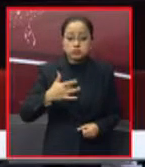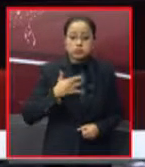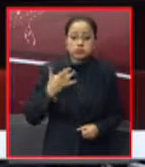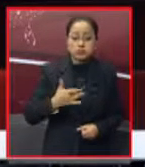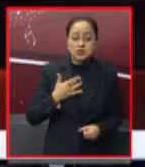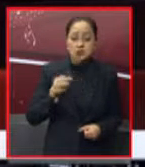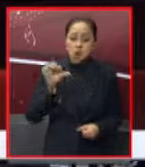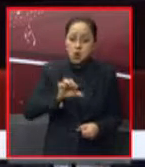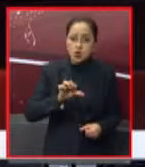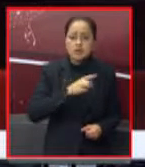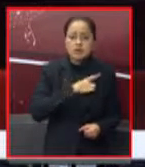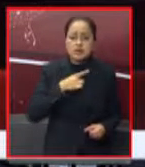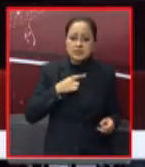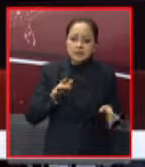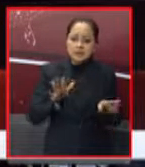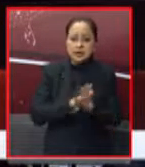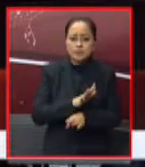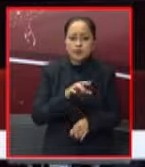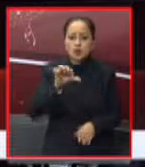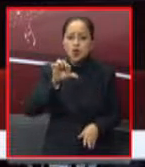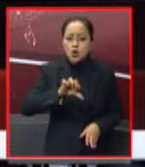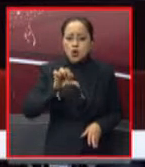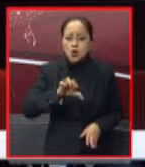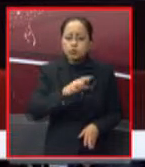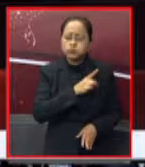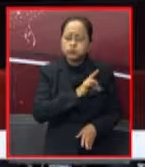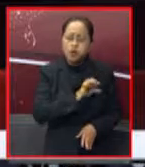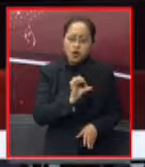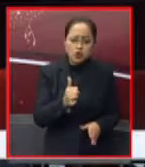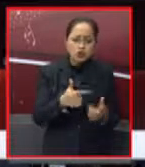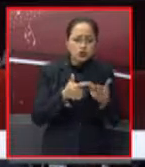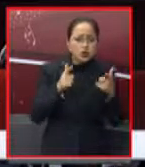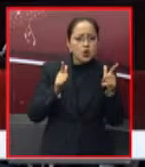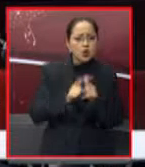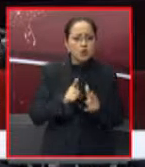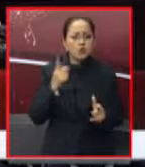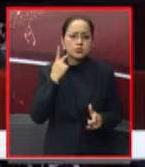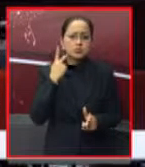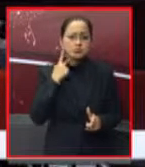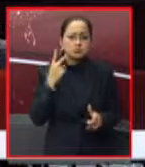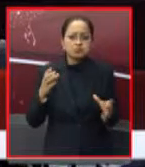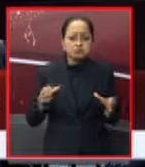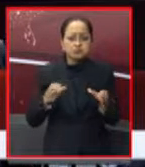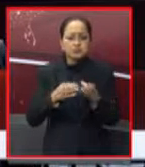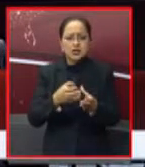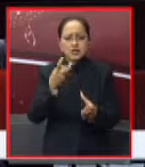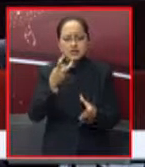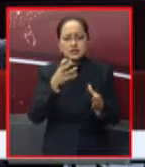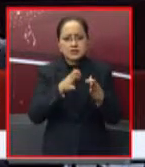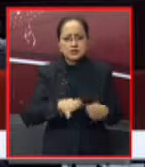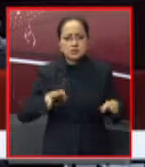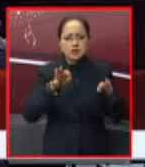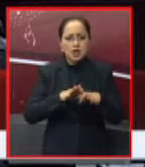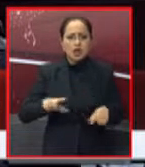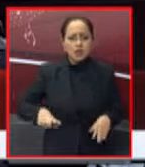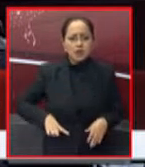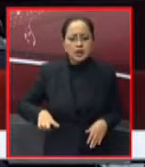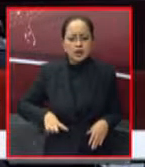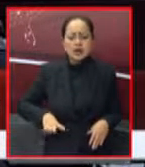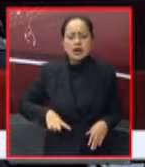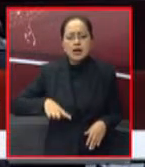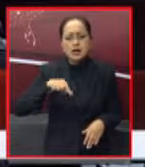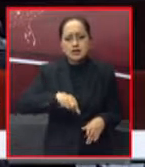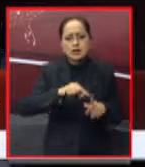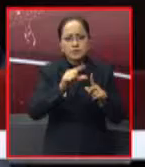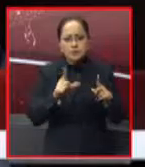cambio, hoy es el momento para que otras fuerzas ciudadanas demuestren que es importante gobernar México con todas las